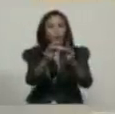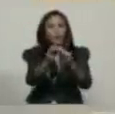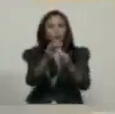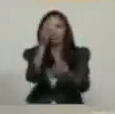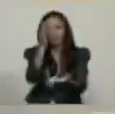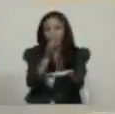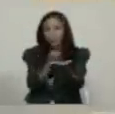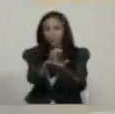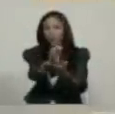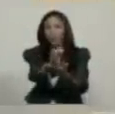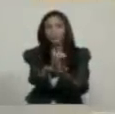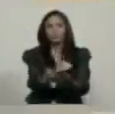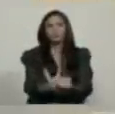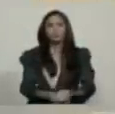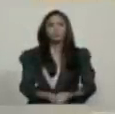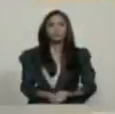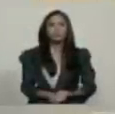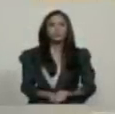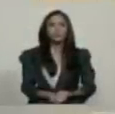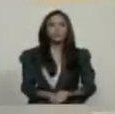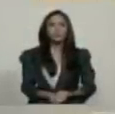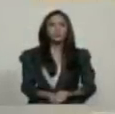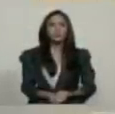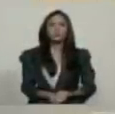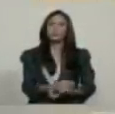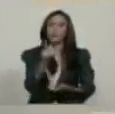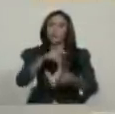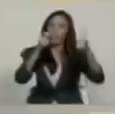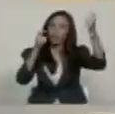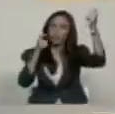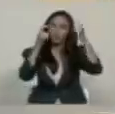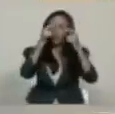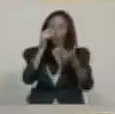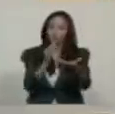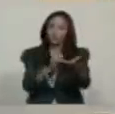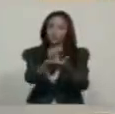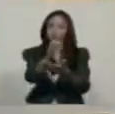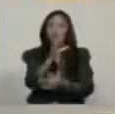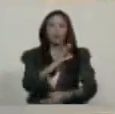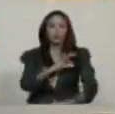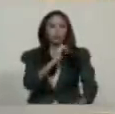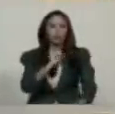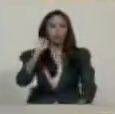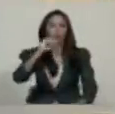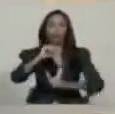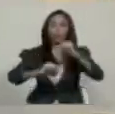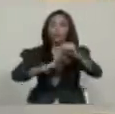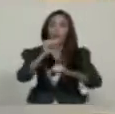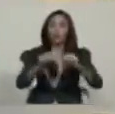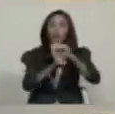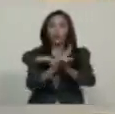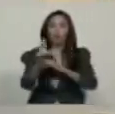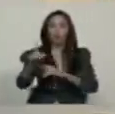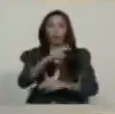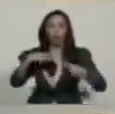sido al ideal de nuestro comandante Hugo Chávez, el socialismo del siglo XXI,